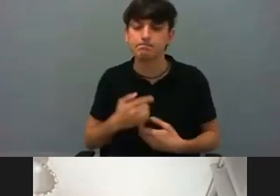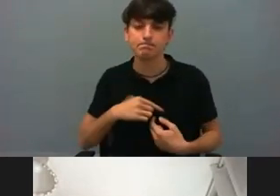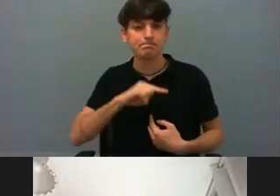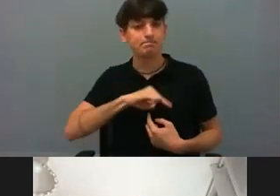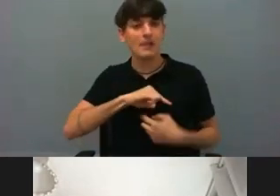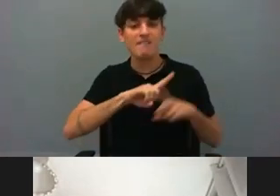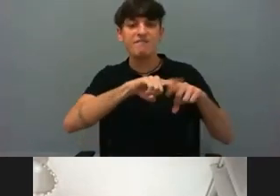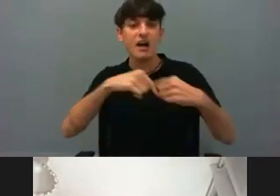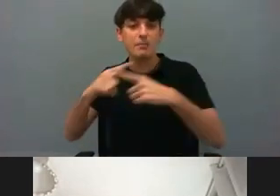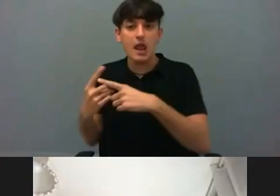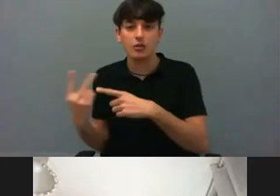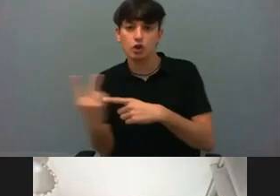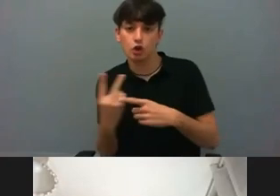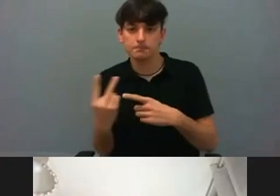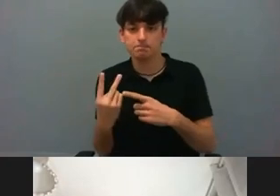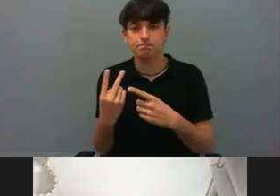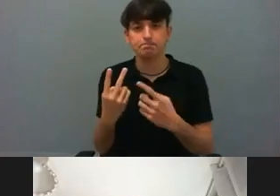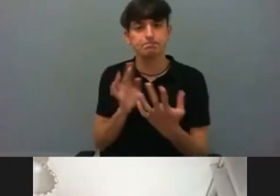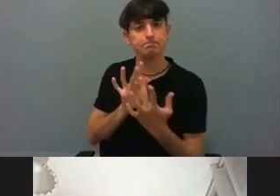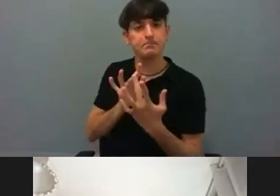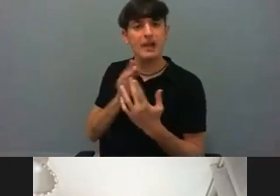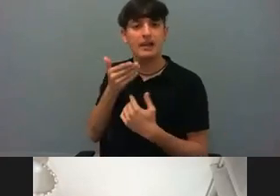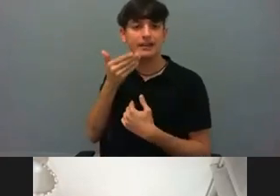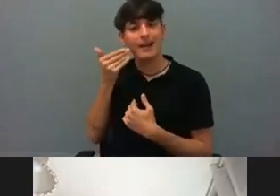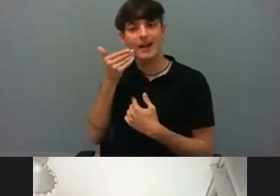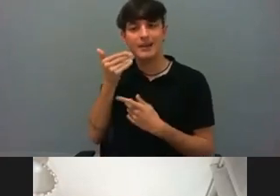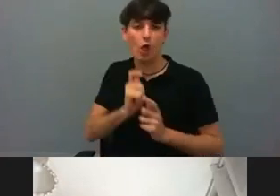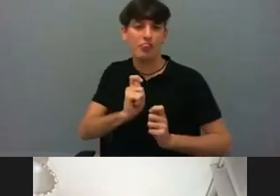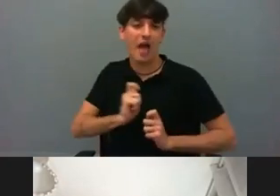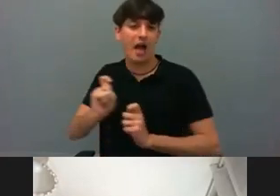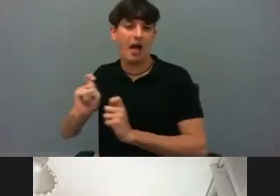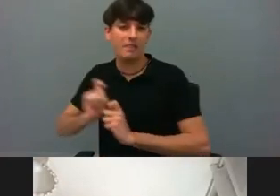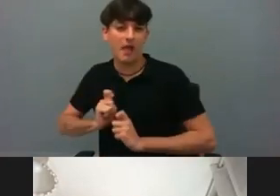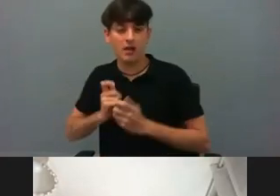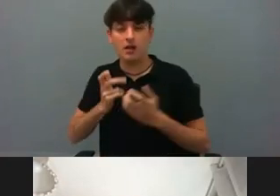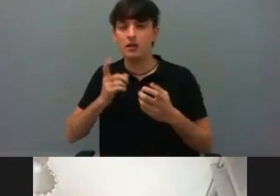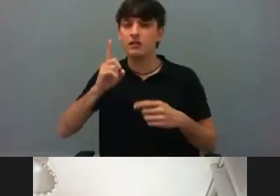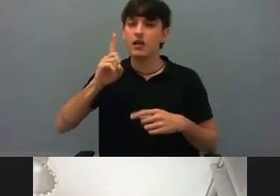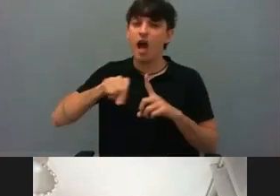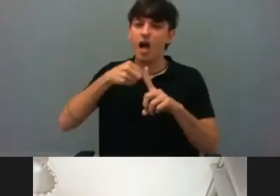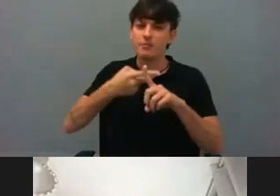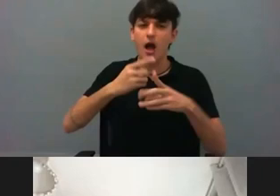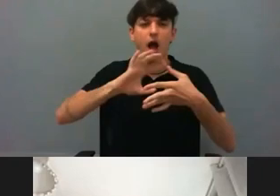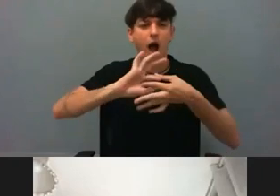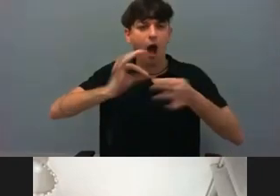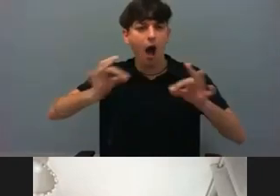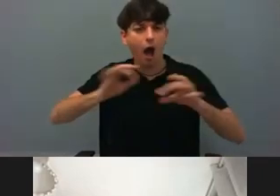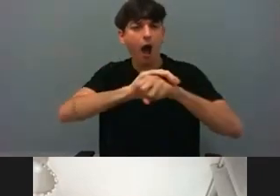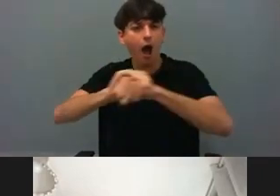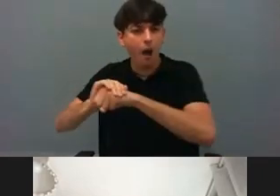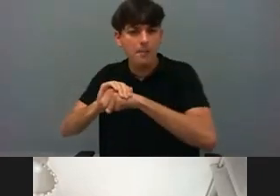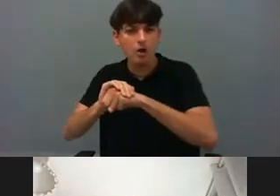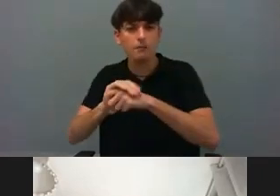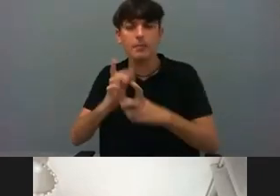respectiva familia y hemos contado con muy buenos amigos que nos han hecho la vida mucho más